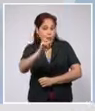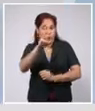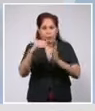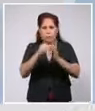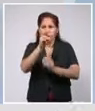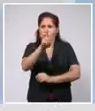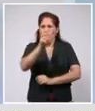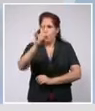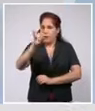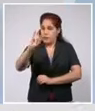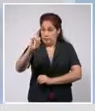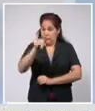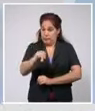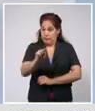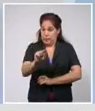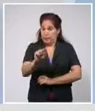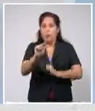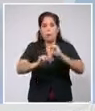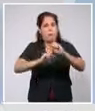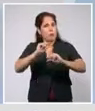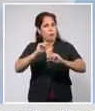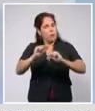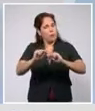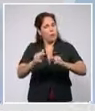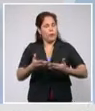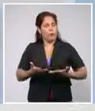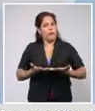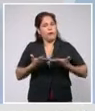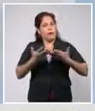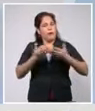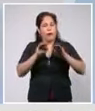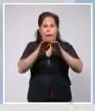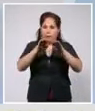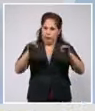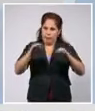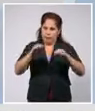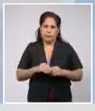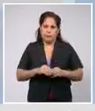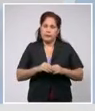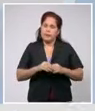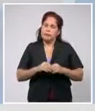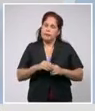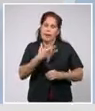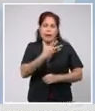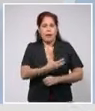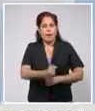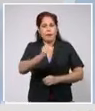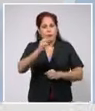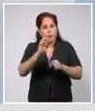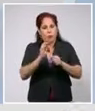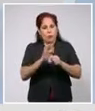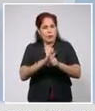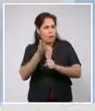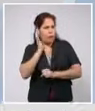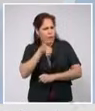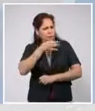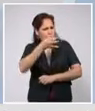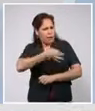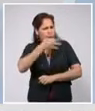3.296, con una evolución clínica estable. Lamentamos al inicio de la conferencia y dimos